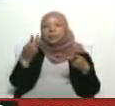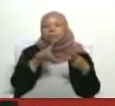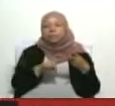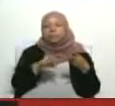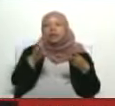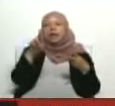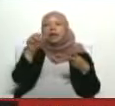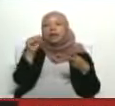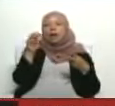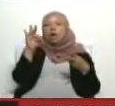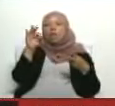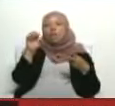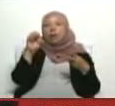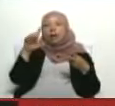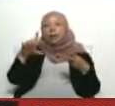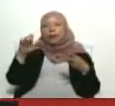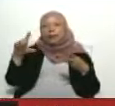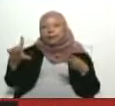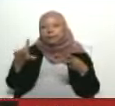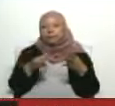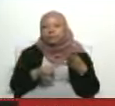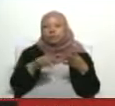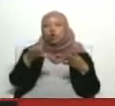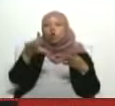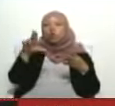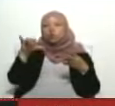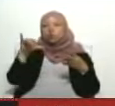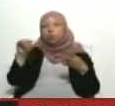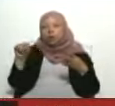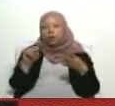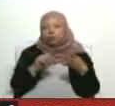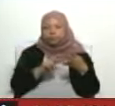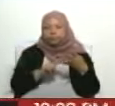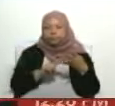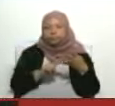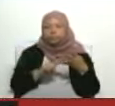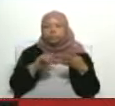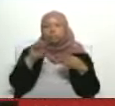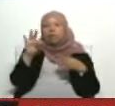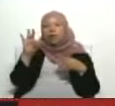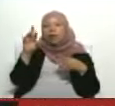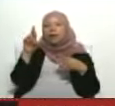Rafael Dum, Luis Alvarado, Franklin Alvarado.